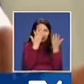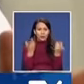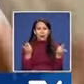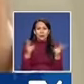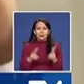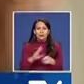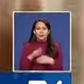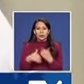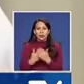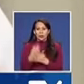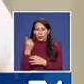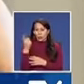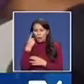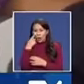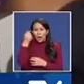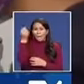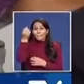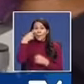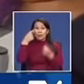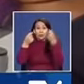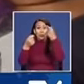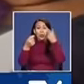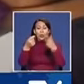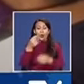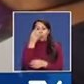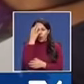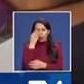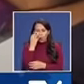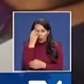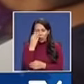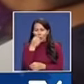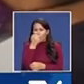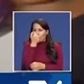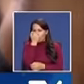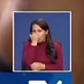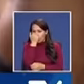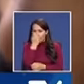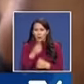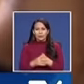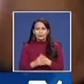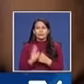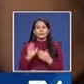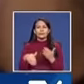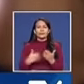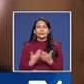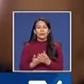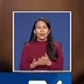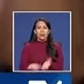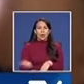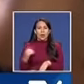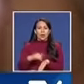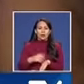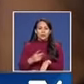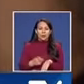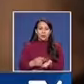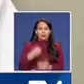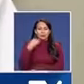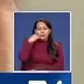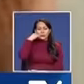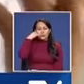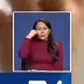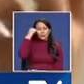ojo seco tiene sensación de basurita, ardor, ojo rojo, lagrimeo, etc. Y cuando tiene glaucoma neovascular, la expresión más